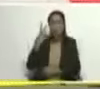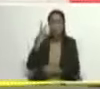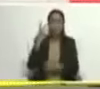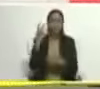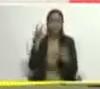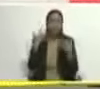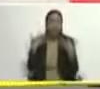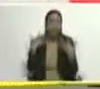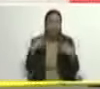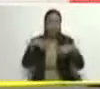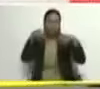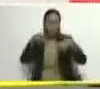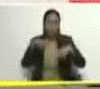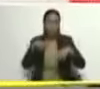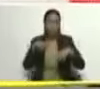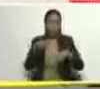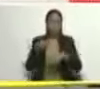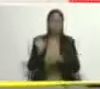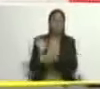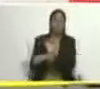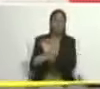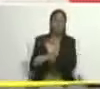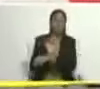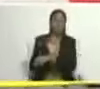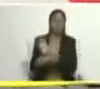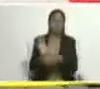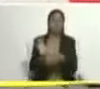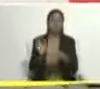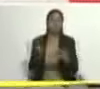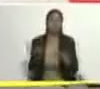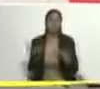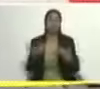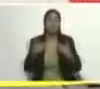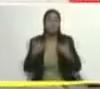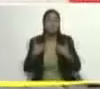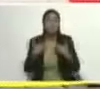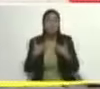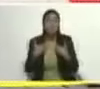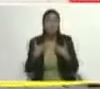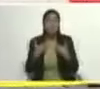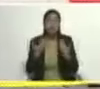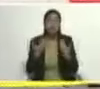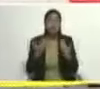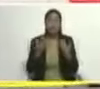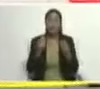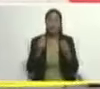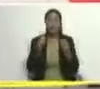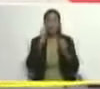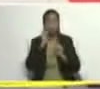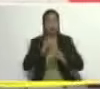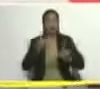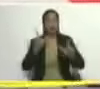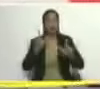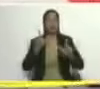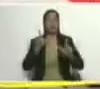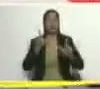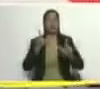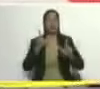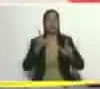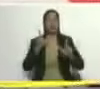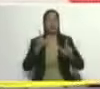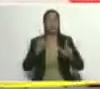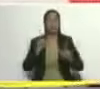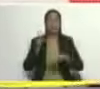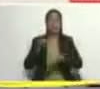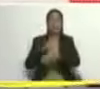ya padecemos. Se asombraron muchos de los primeros ministros por